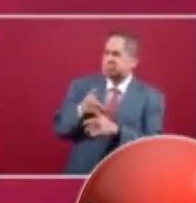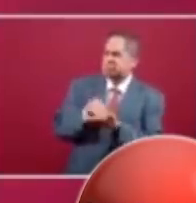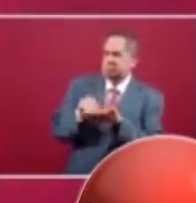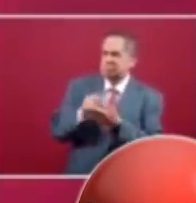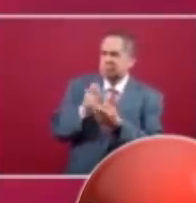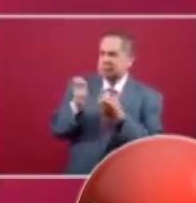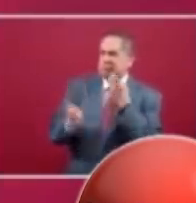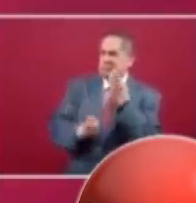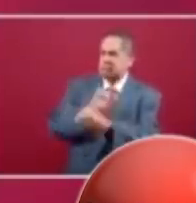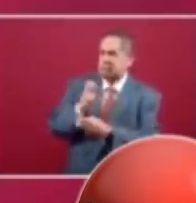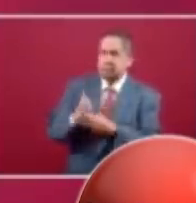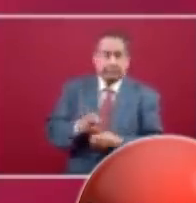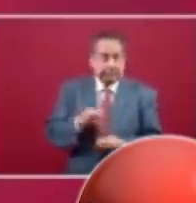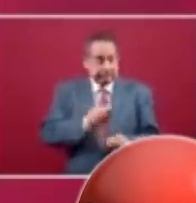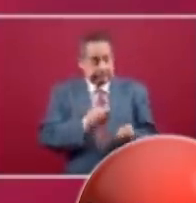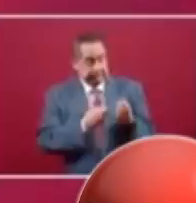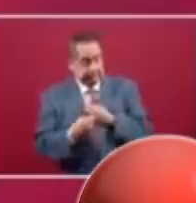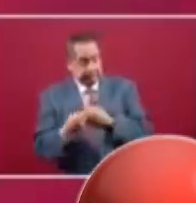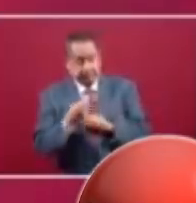en los medios